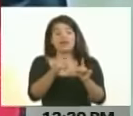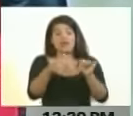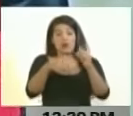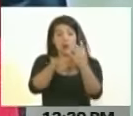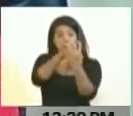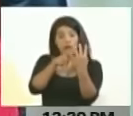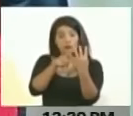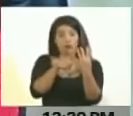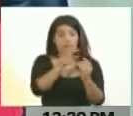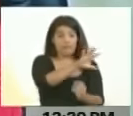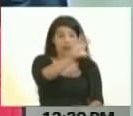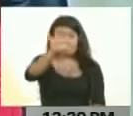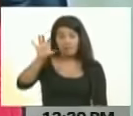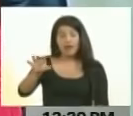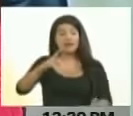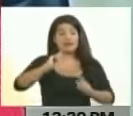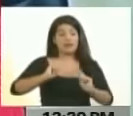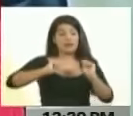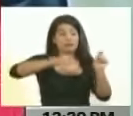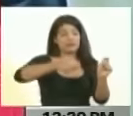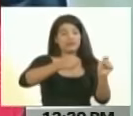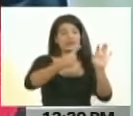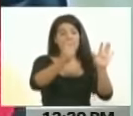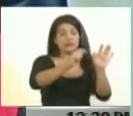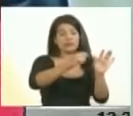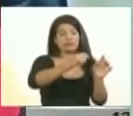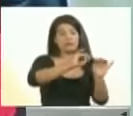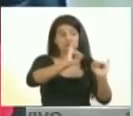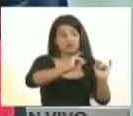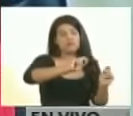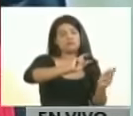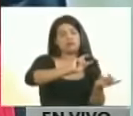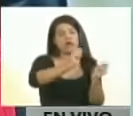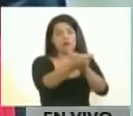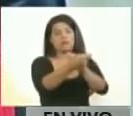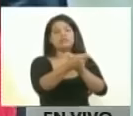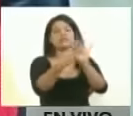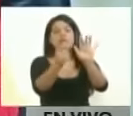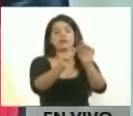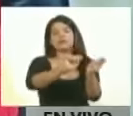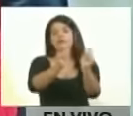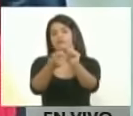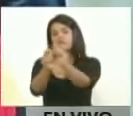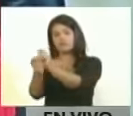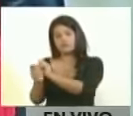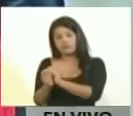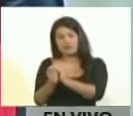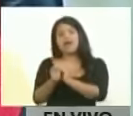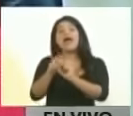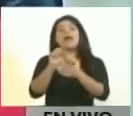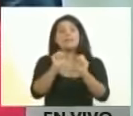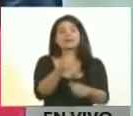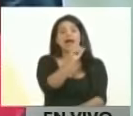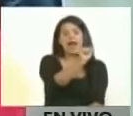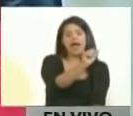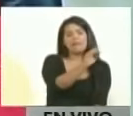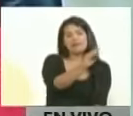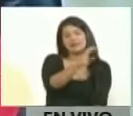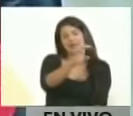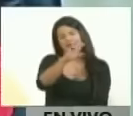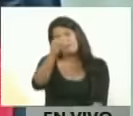un traspaso automático conforme al orden alfabético de los países. Como siempre hemos señalado, casi que